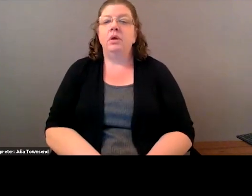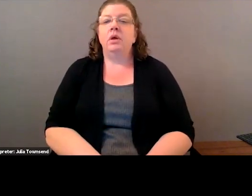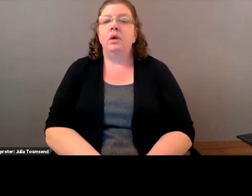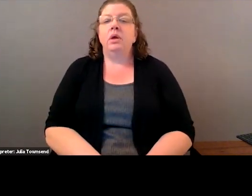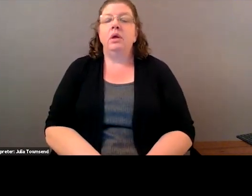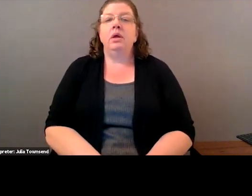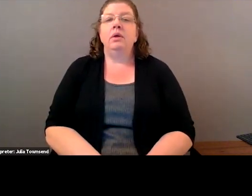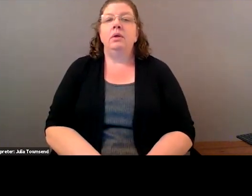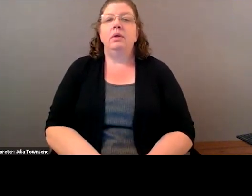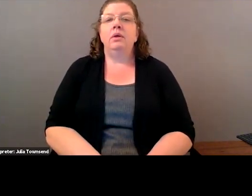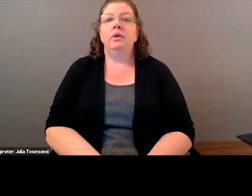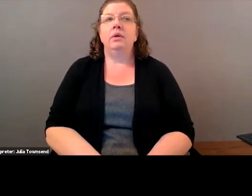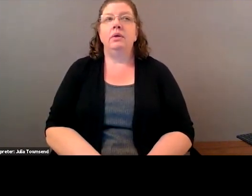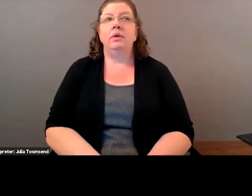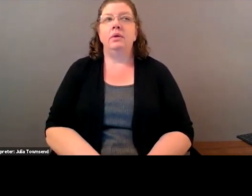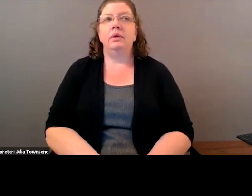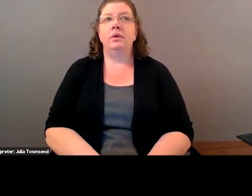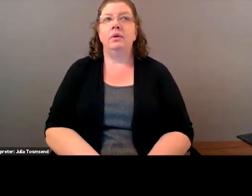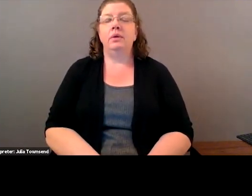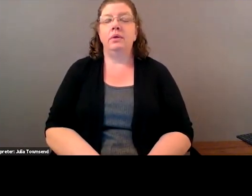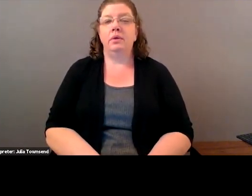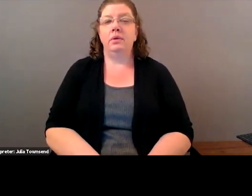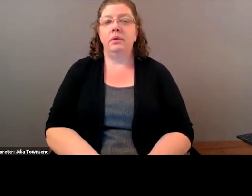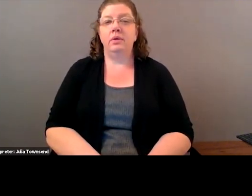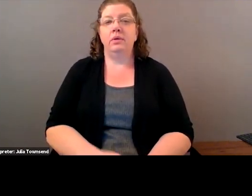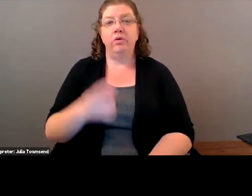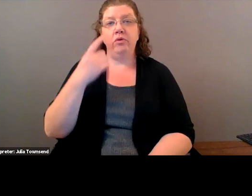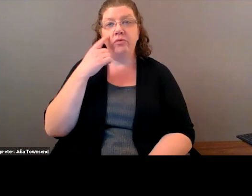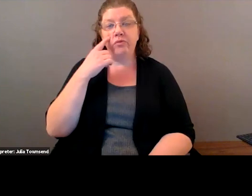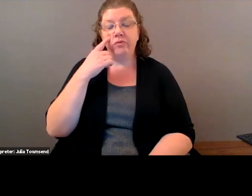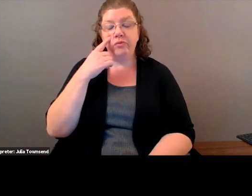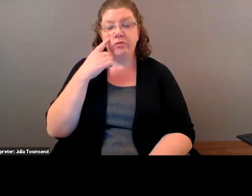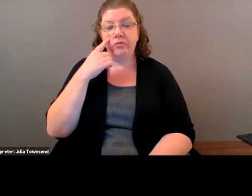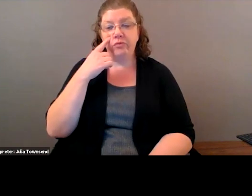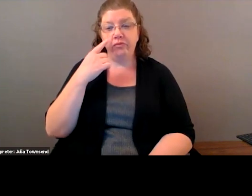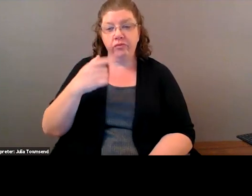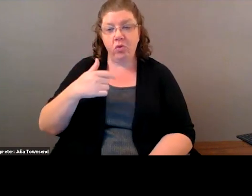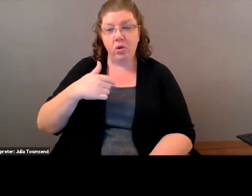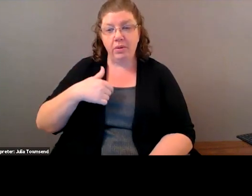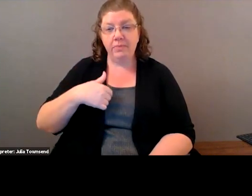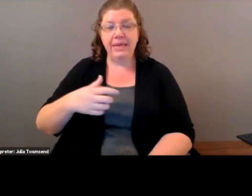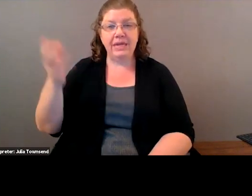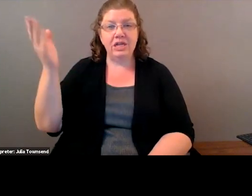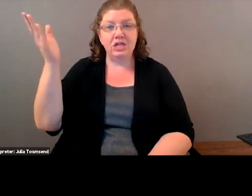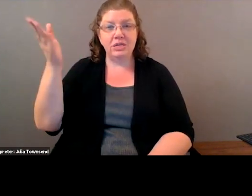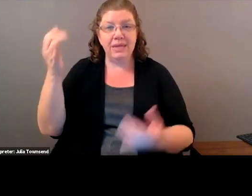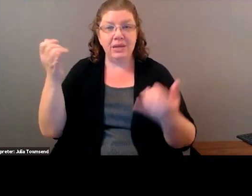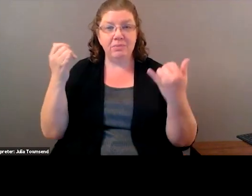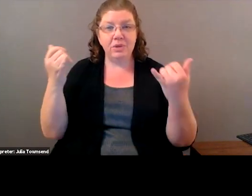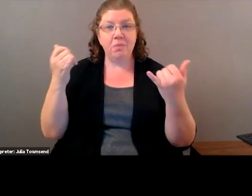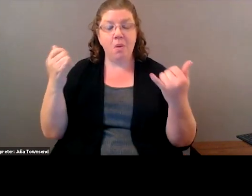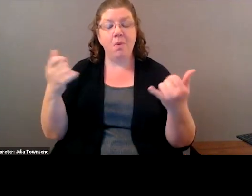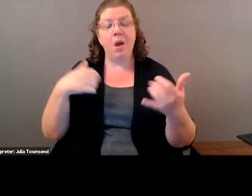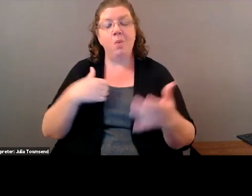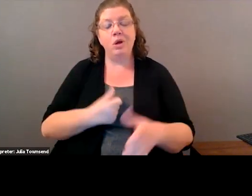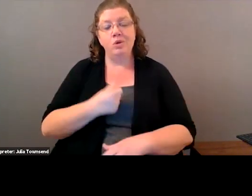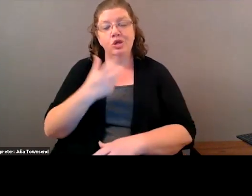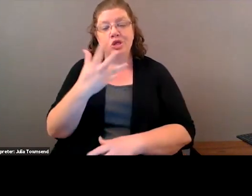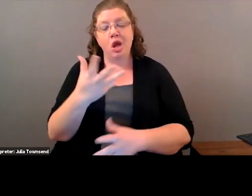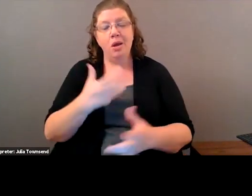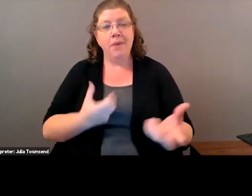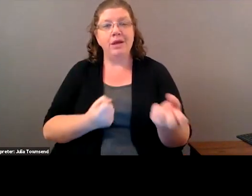Al hablar ahorita, quiero expresar mi apoyo a las recomendaciones que hoy hizo el